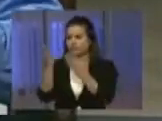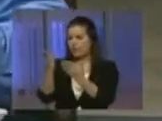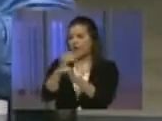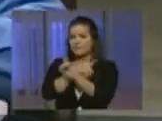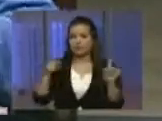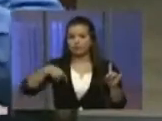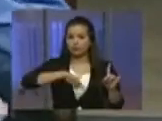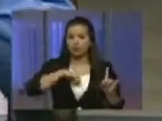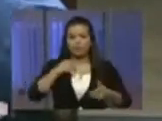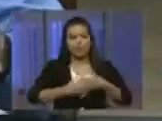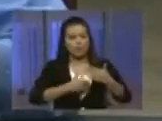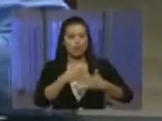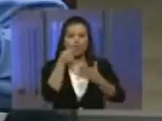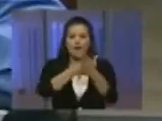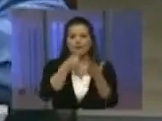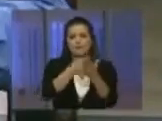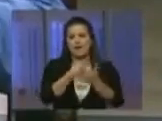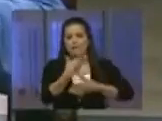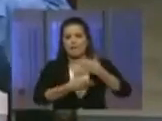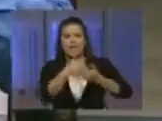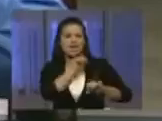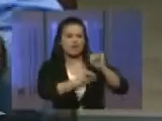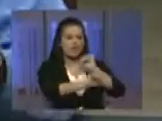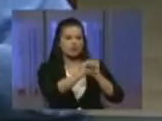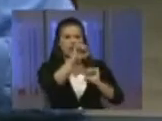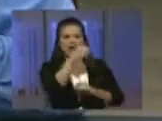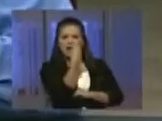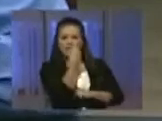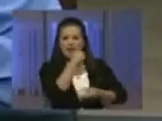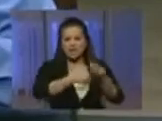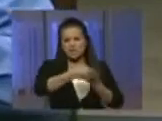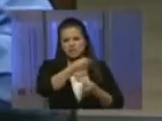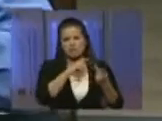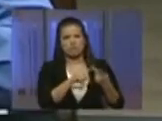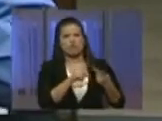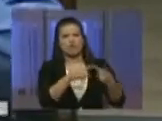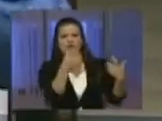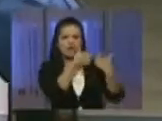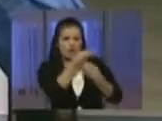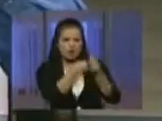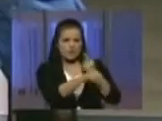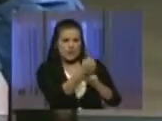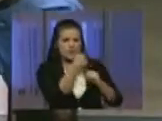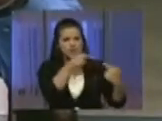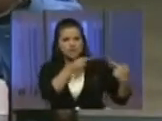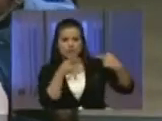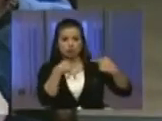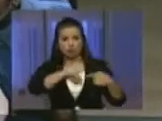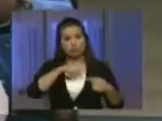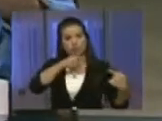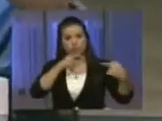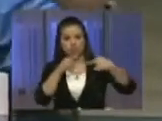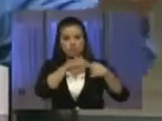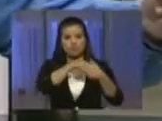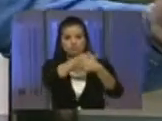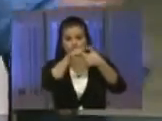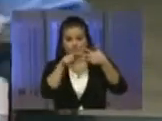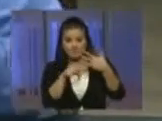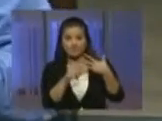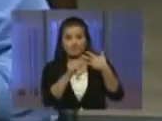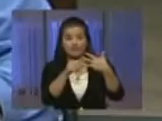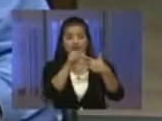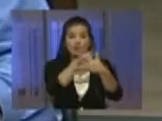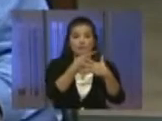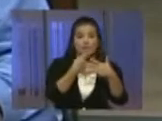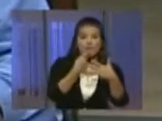enfrentando los modelos del capitalismo los modelos de guerra económica cuatro dimensiones verdad la dimensión